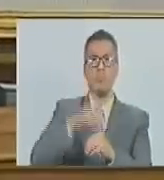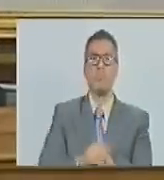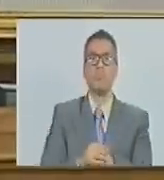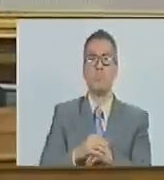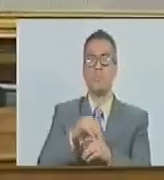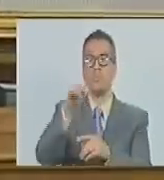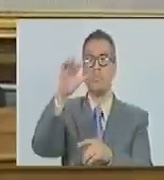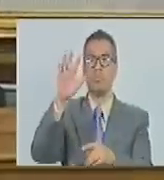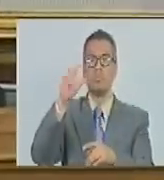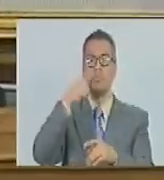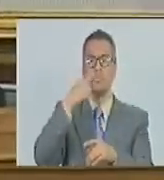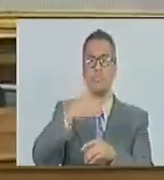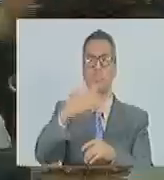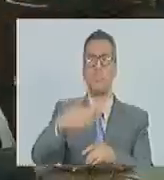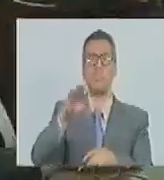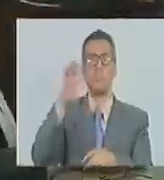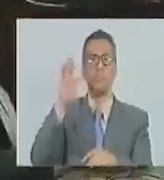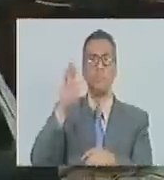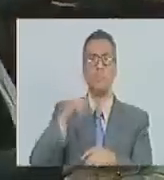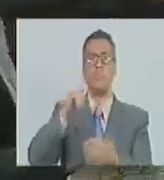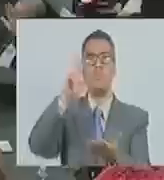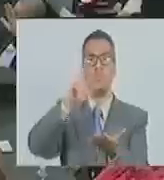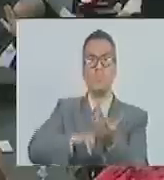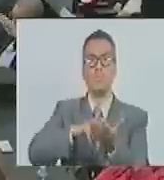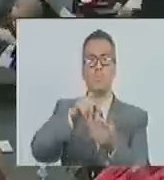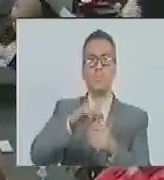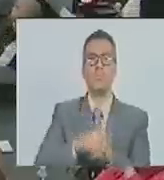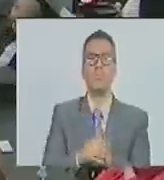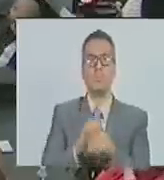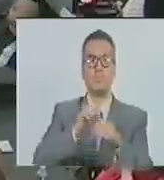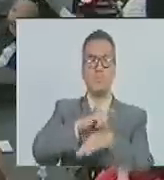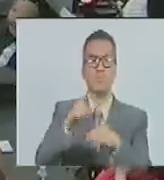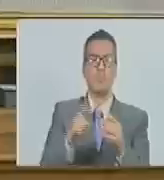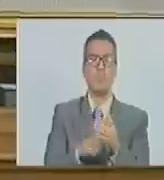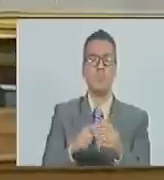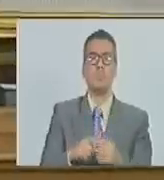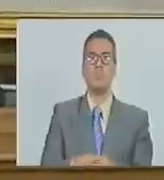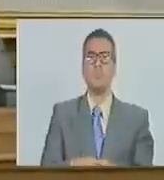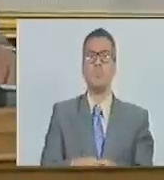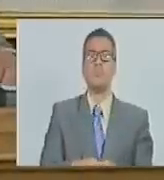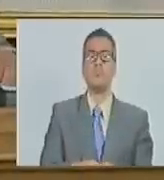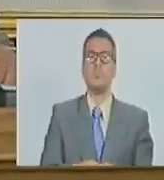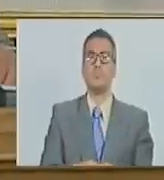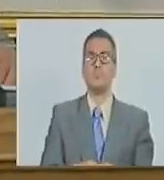sírvanse manifestar con la señal de costumbre. Queda aprobado por unanimidad.